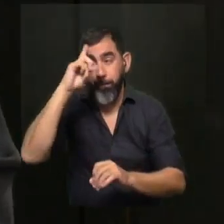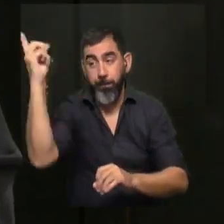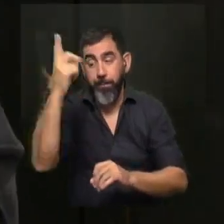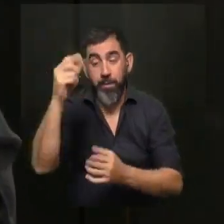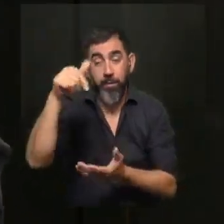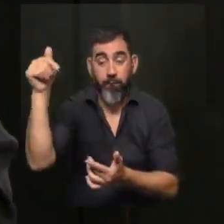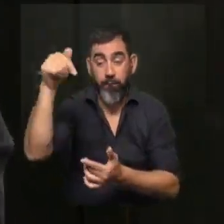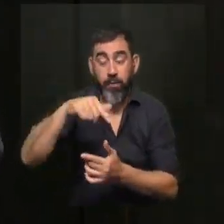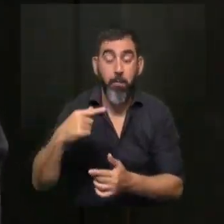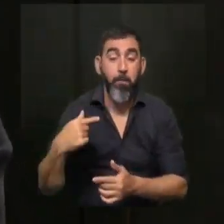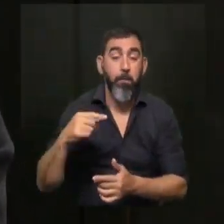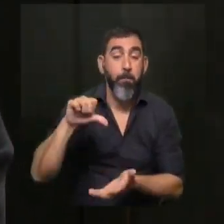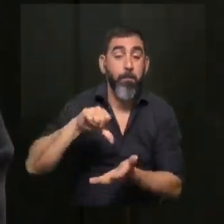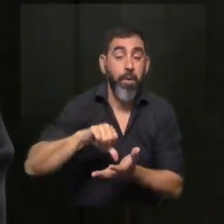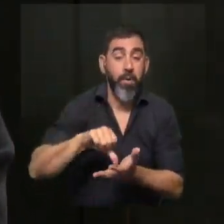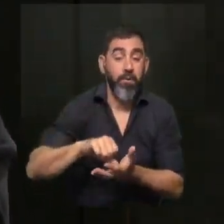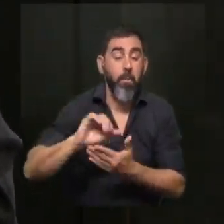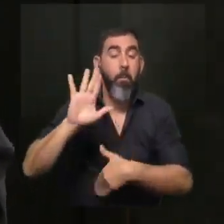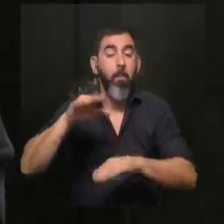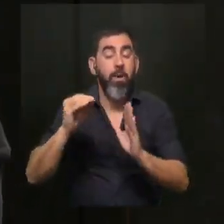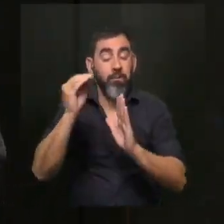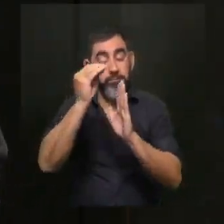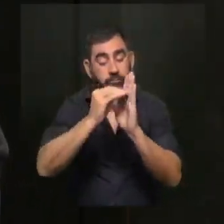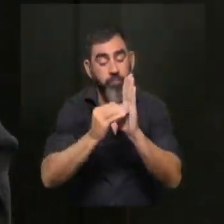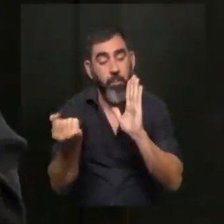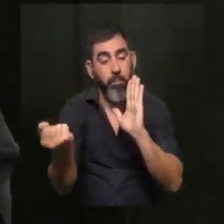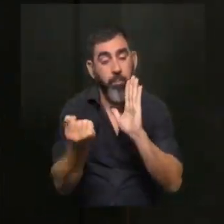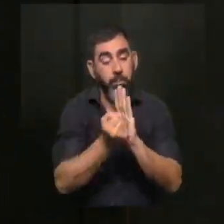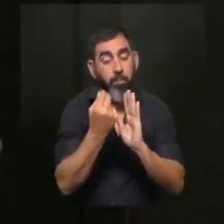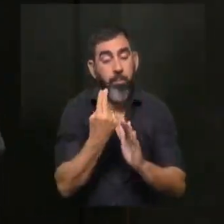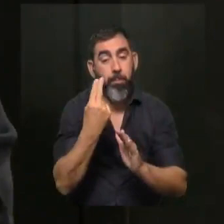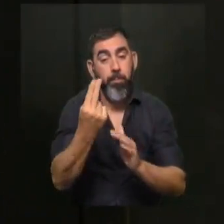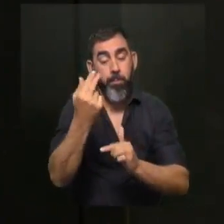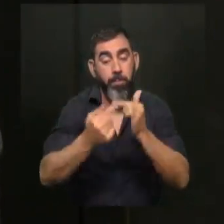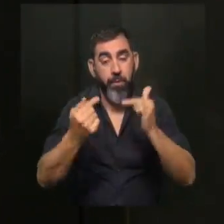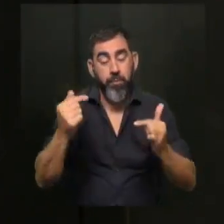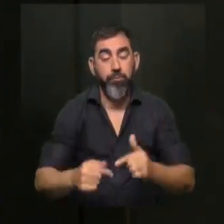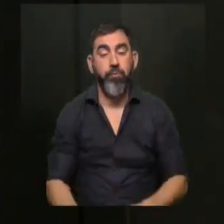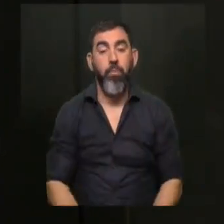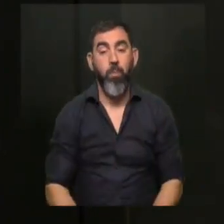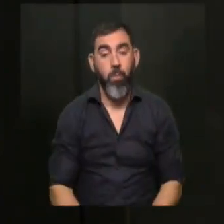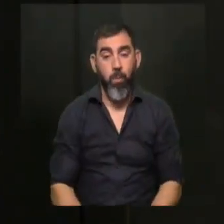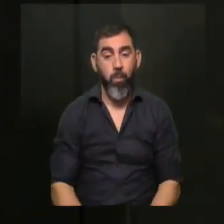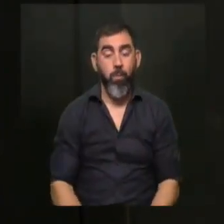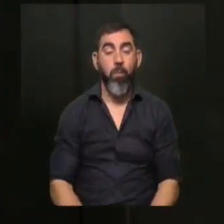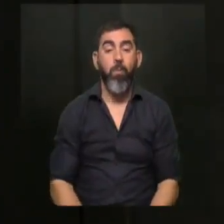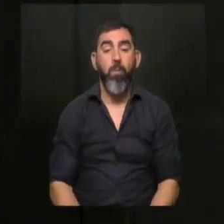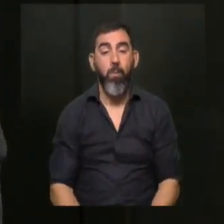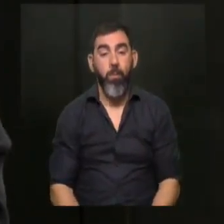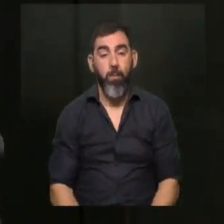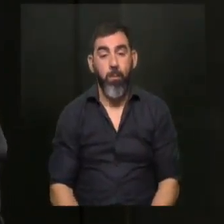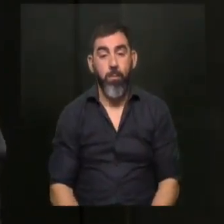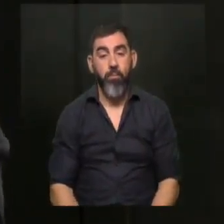en el país, esos son un poco los factores que llevan adelante los registros de patentes en